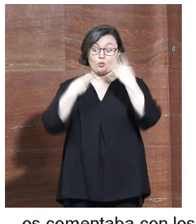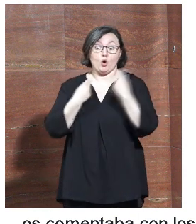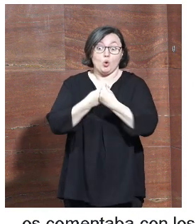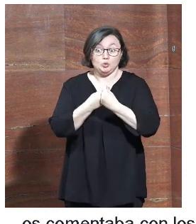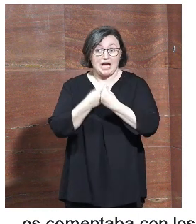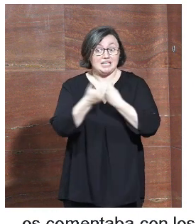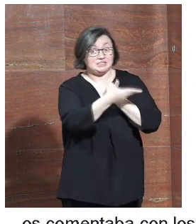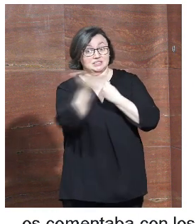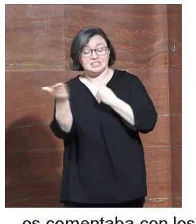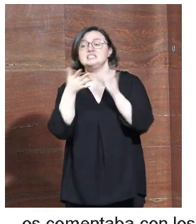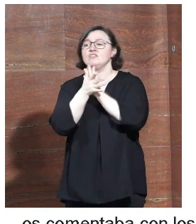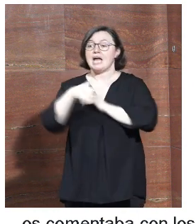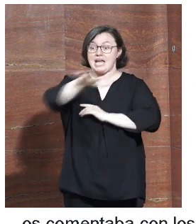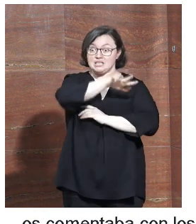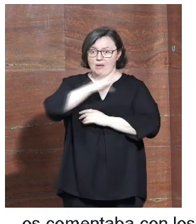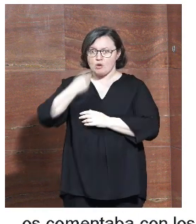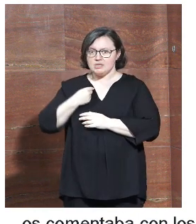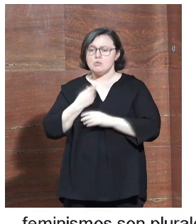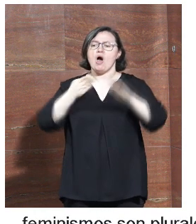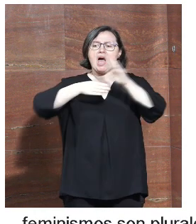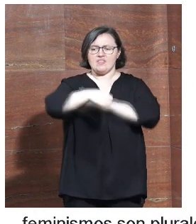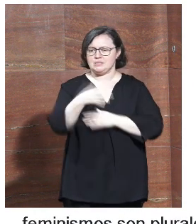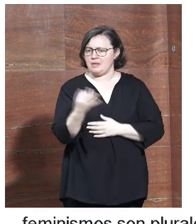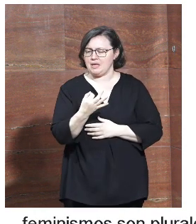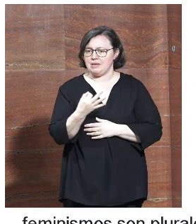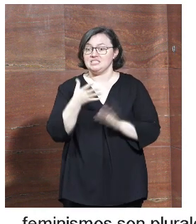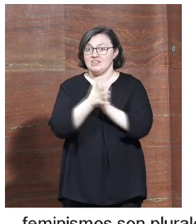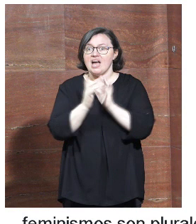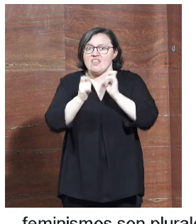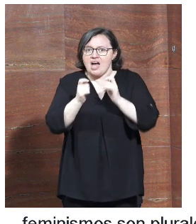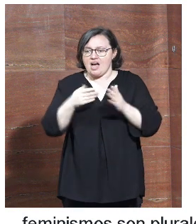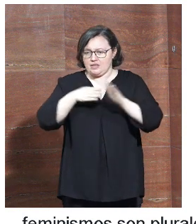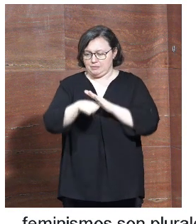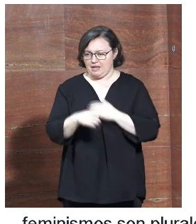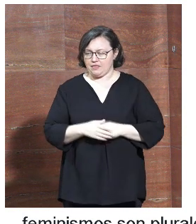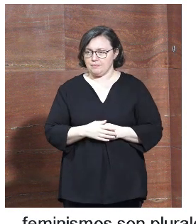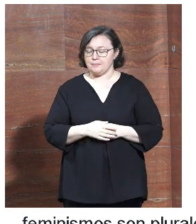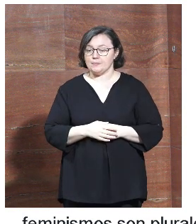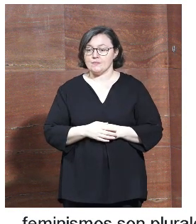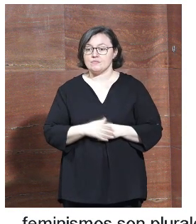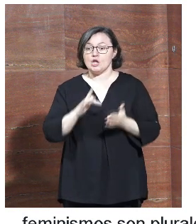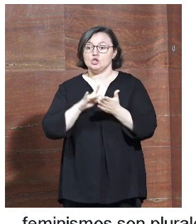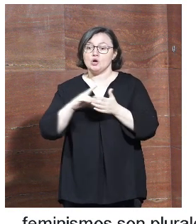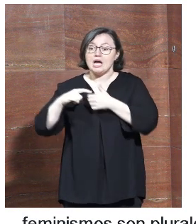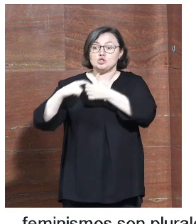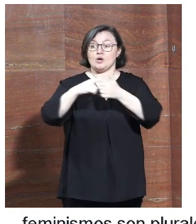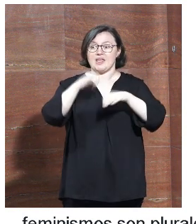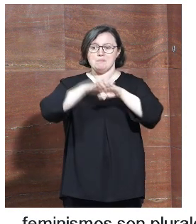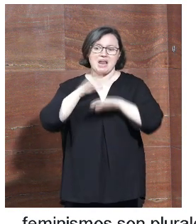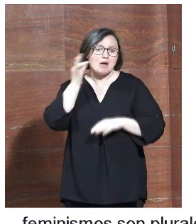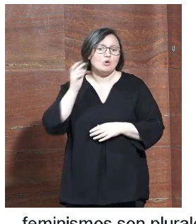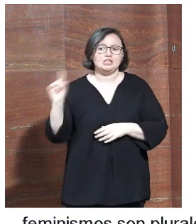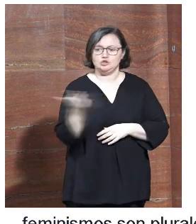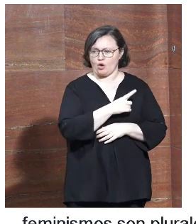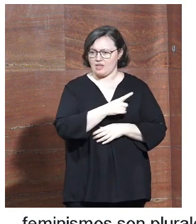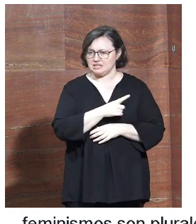que ese espacio en lo que vamos a construir también sea accesible y el proceso también lo sea, ¿no? La sororidad entre todas, ¿no?, porque al final todas